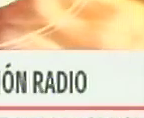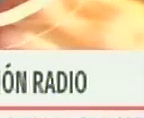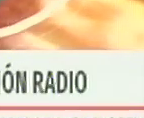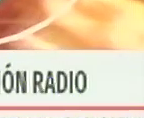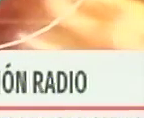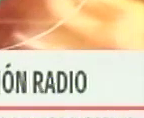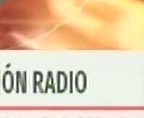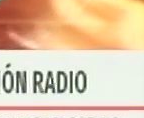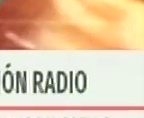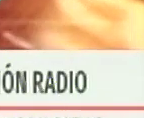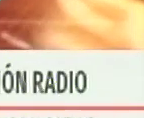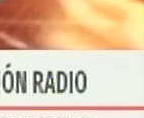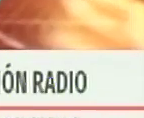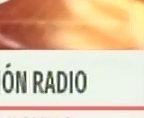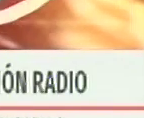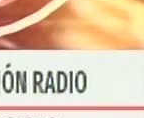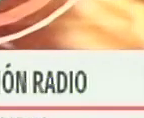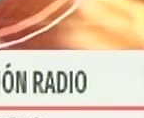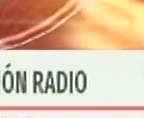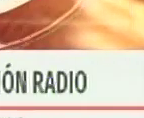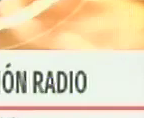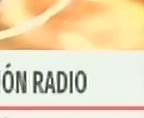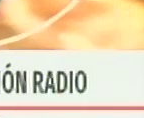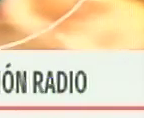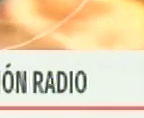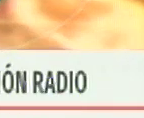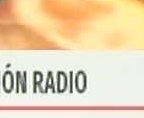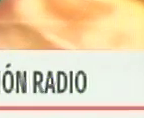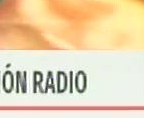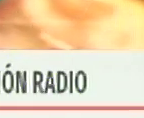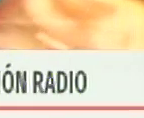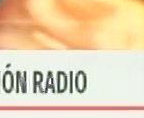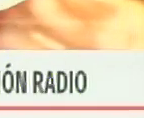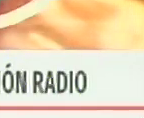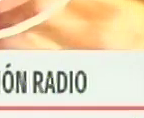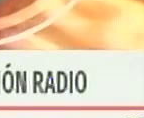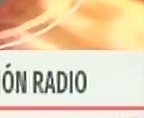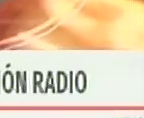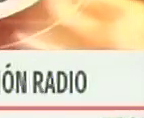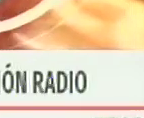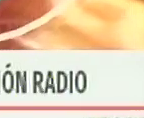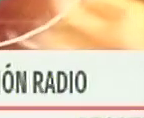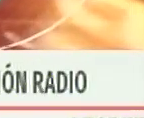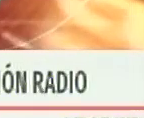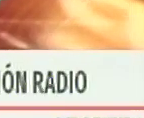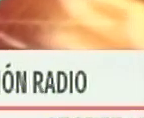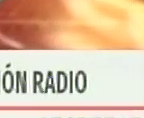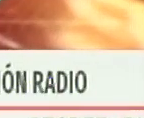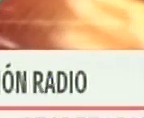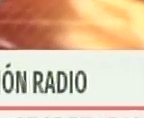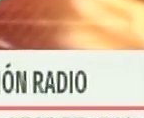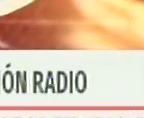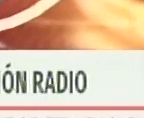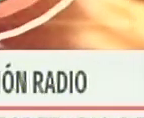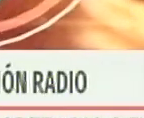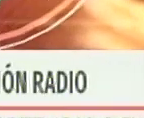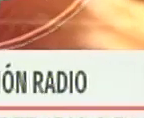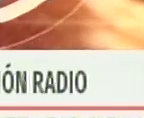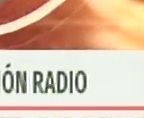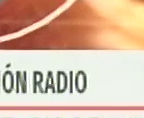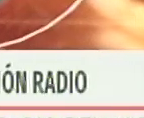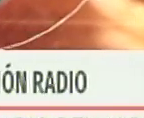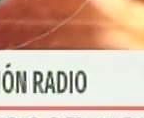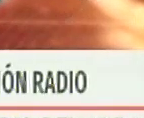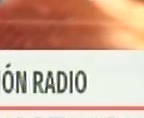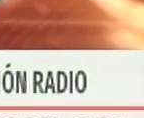militares estadounidenses o de militares de nuestro continente. Que ni se les ocurra, Maripil. Te repito, en 2 días estaremos